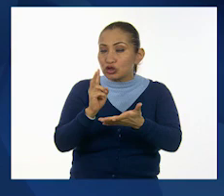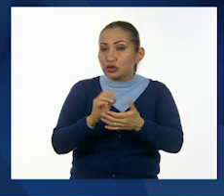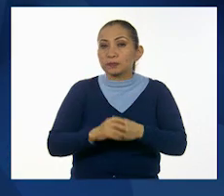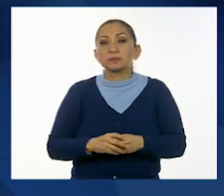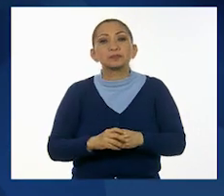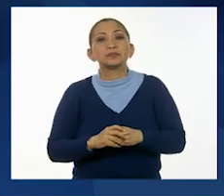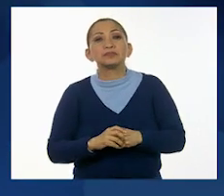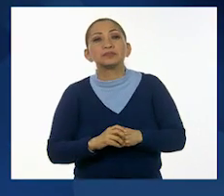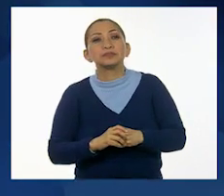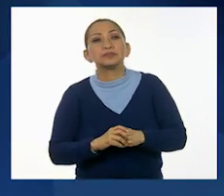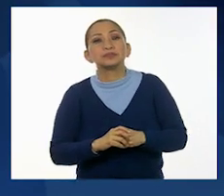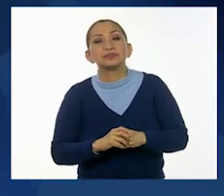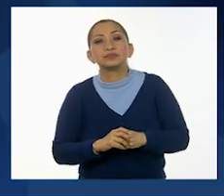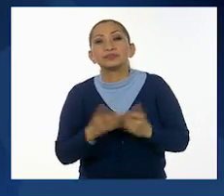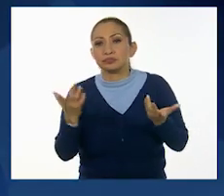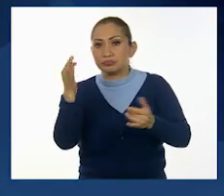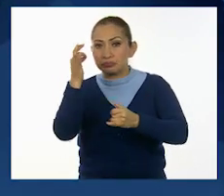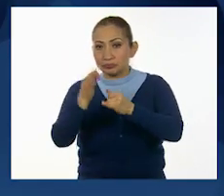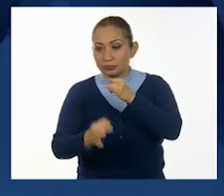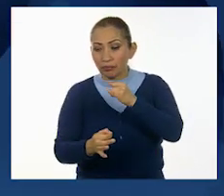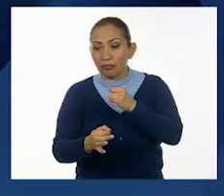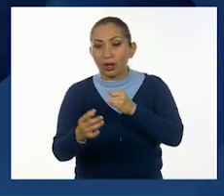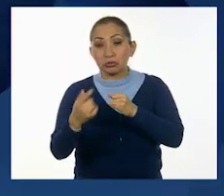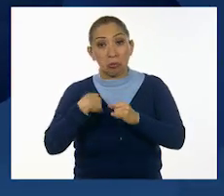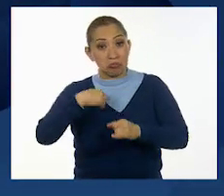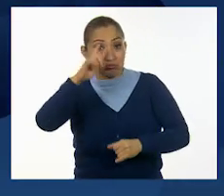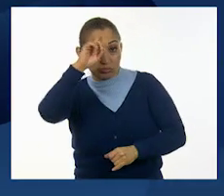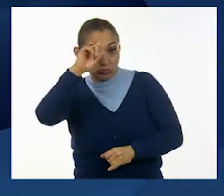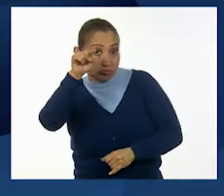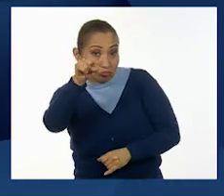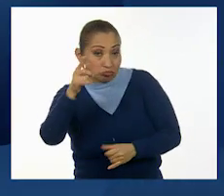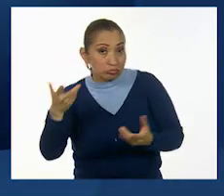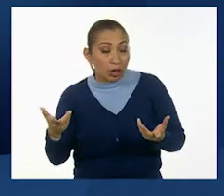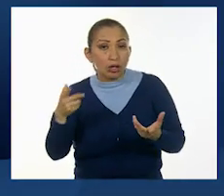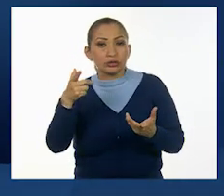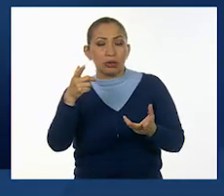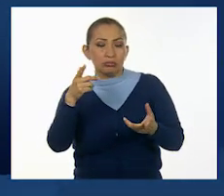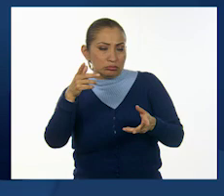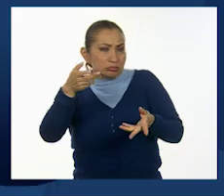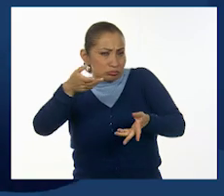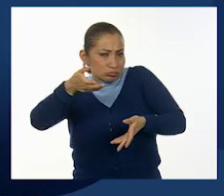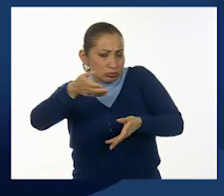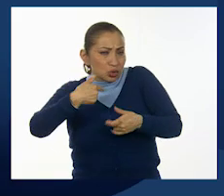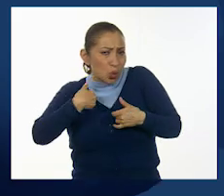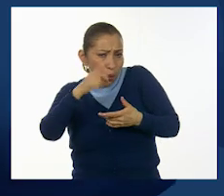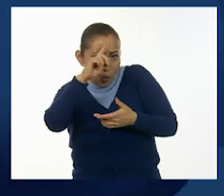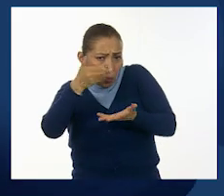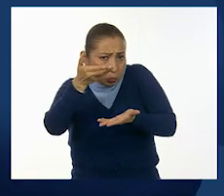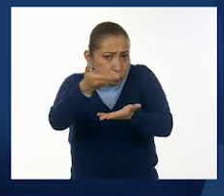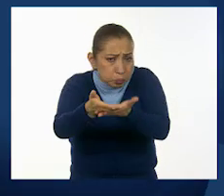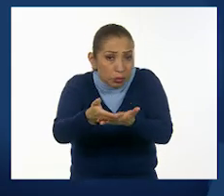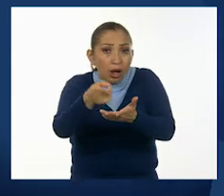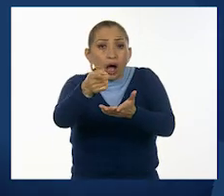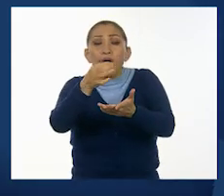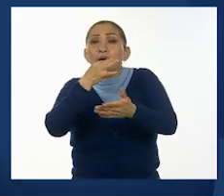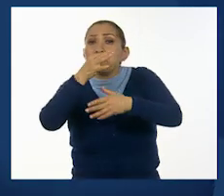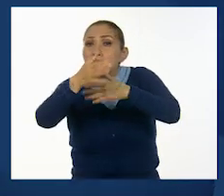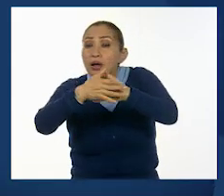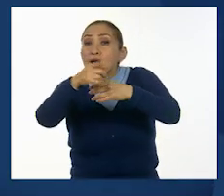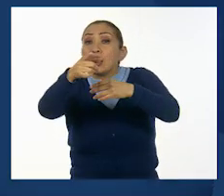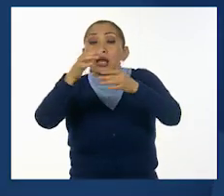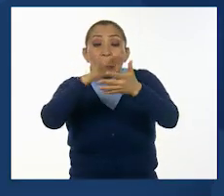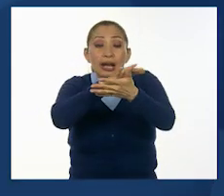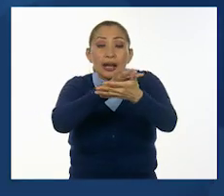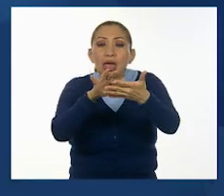alta. Por último, ¿qué te sugiero? O que me atrevo a recomendarte, a recordarte que a